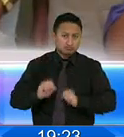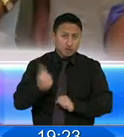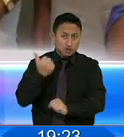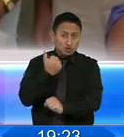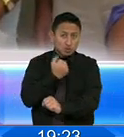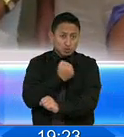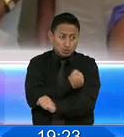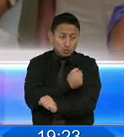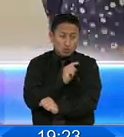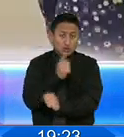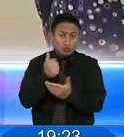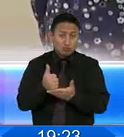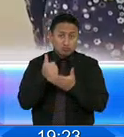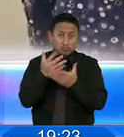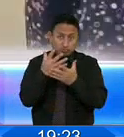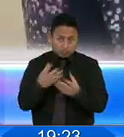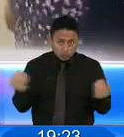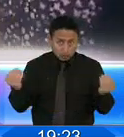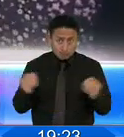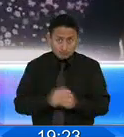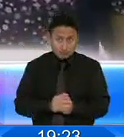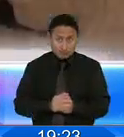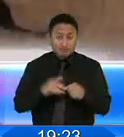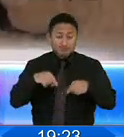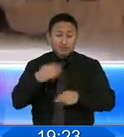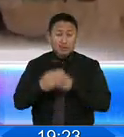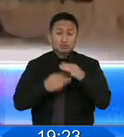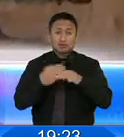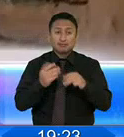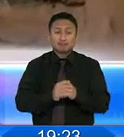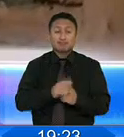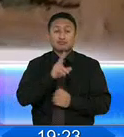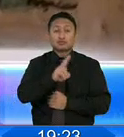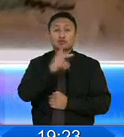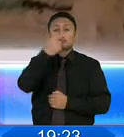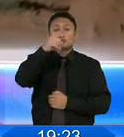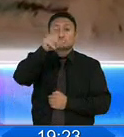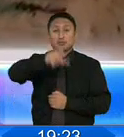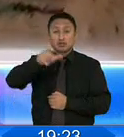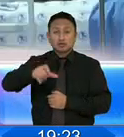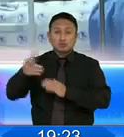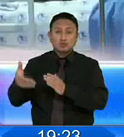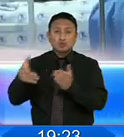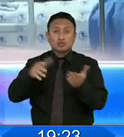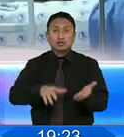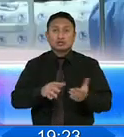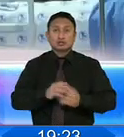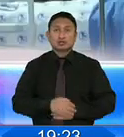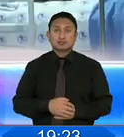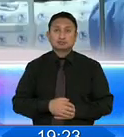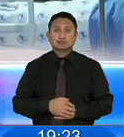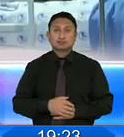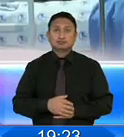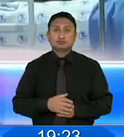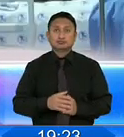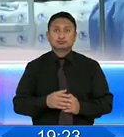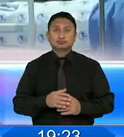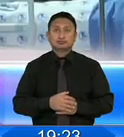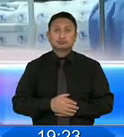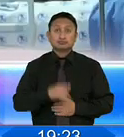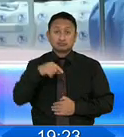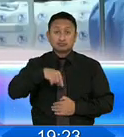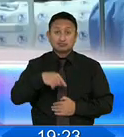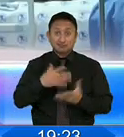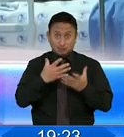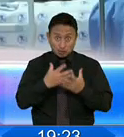única solución a la pandemia que deja ya en el mundo más de 2 millones de fallecidos. Esto no se está acabando. Que